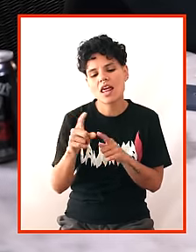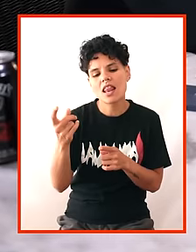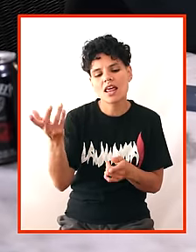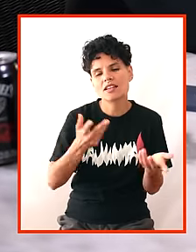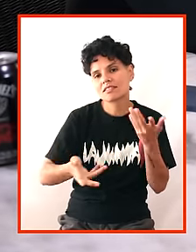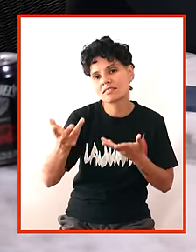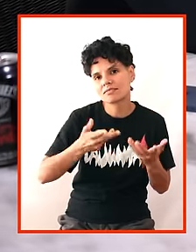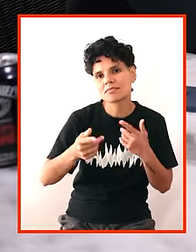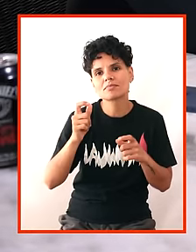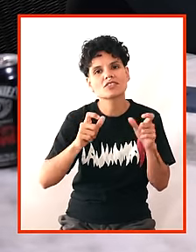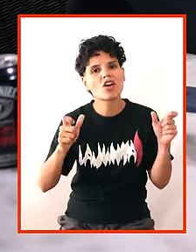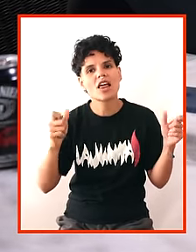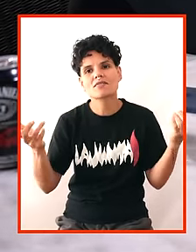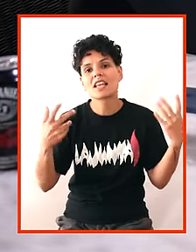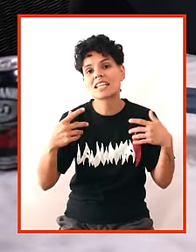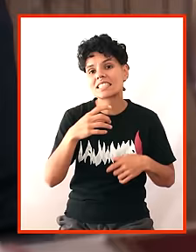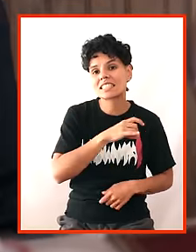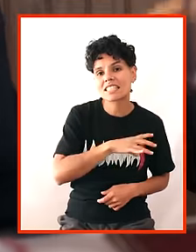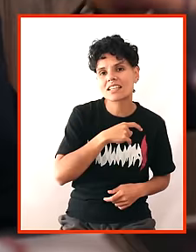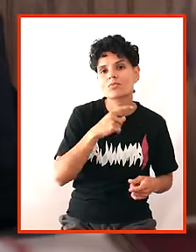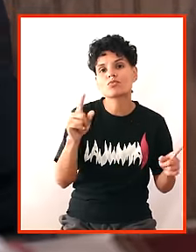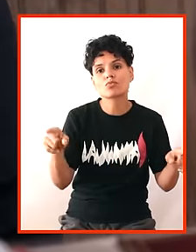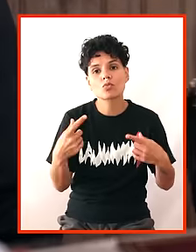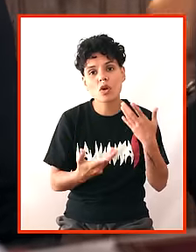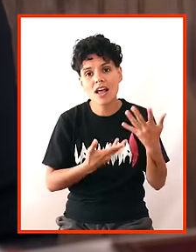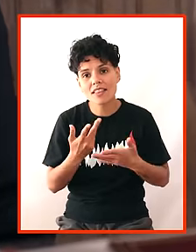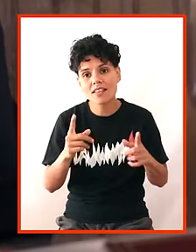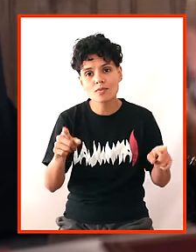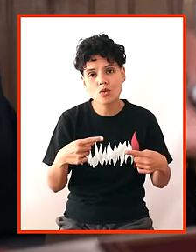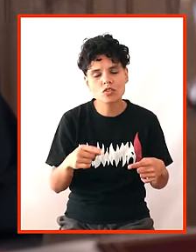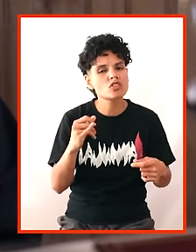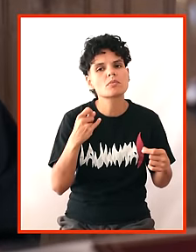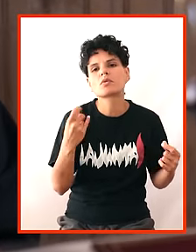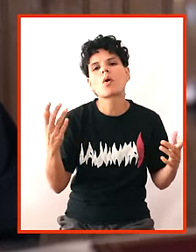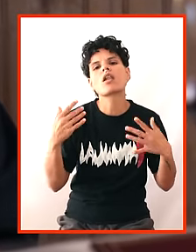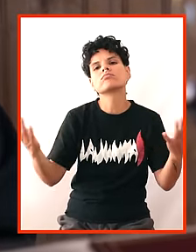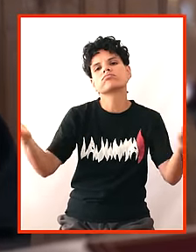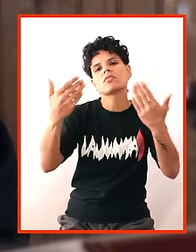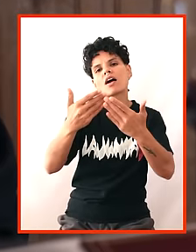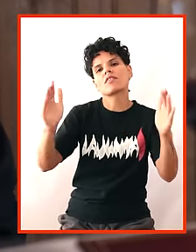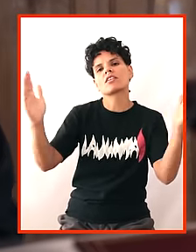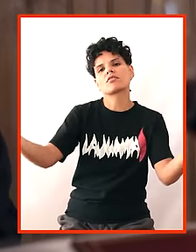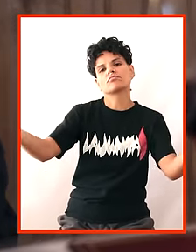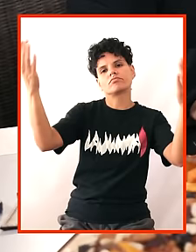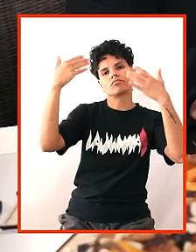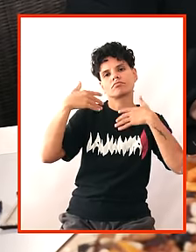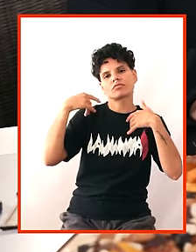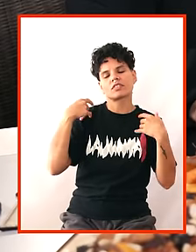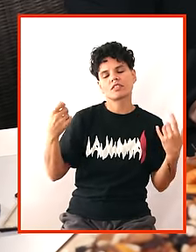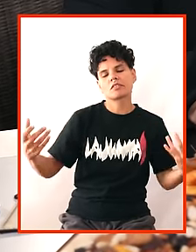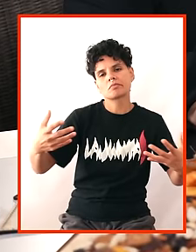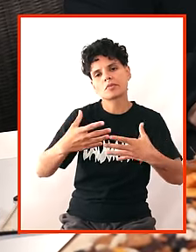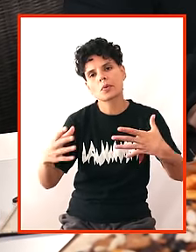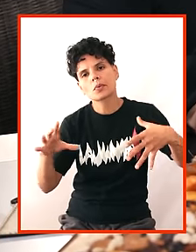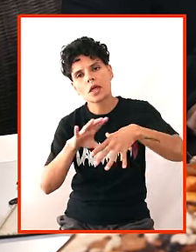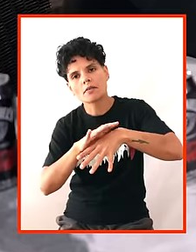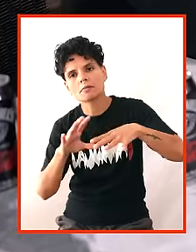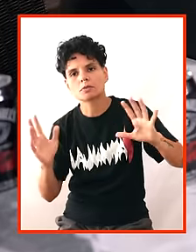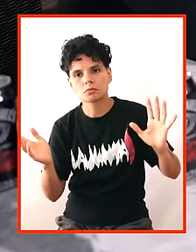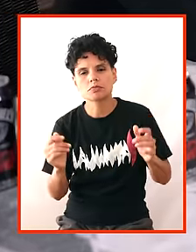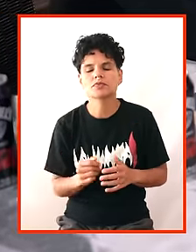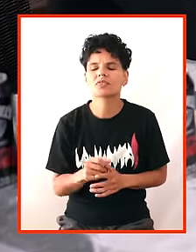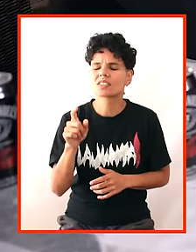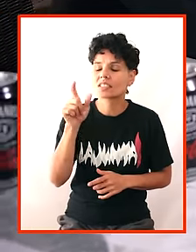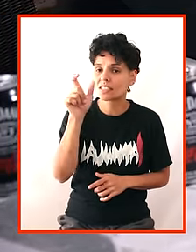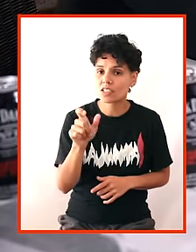chilenos residentes, los músicos que andaban dando vueltas chilenos. Y no siempre músicos. Siempre nos juntamos, claro, siempre lo juntaba él. Sí, como que... Y él era como muy...